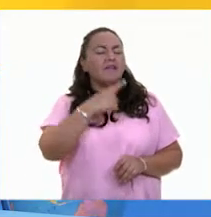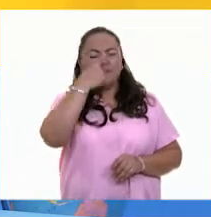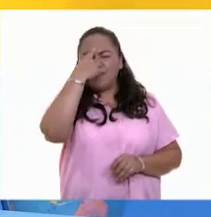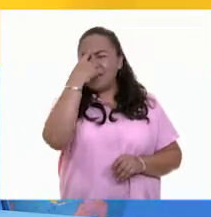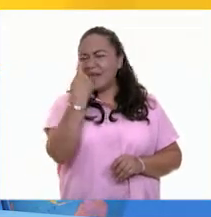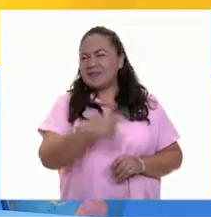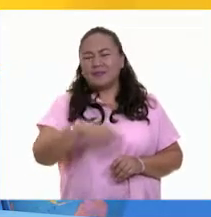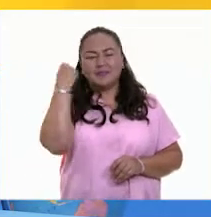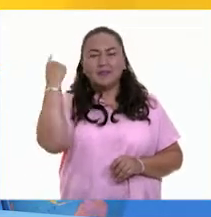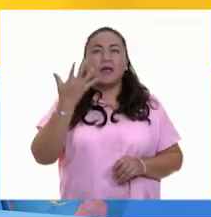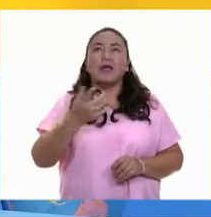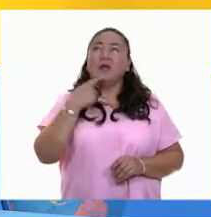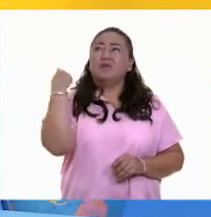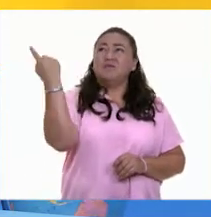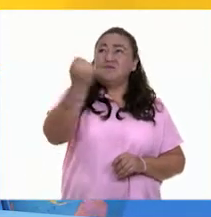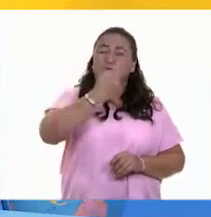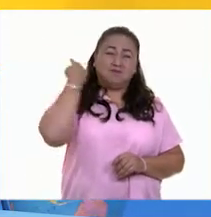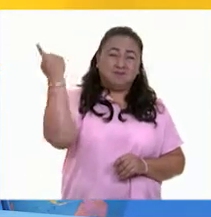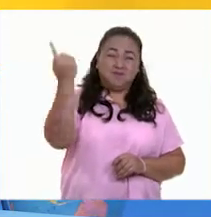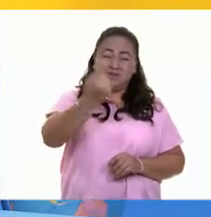facilísima. Ciclones,